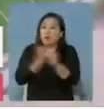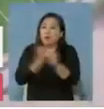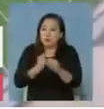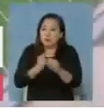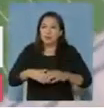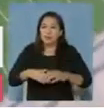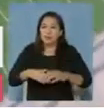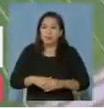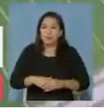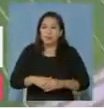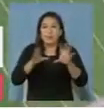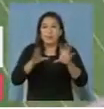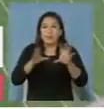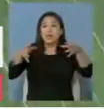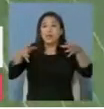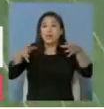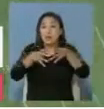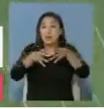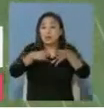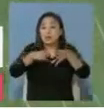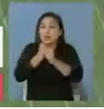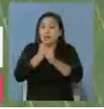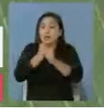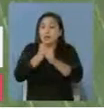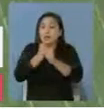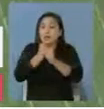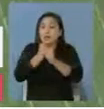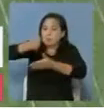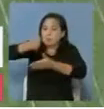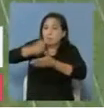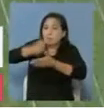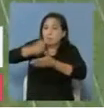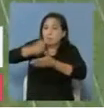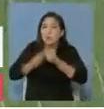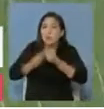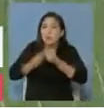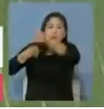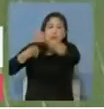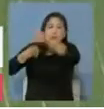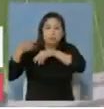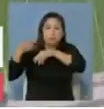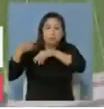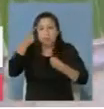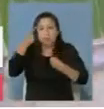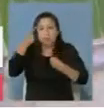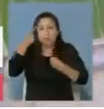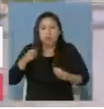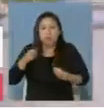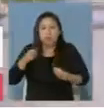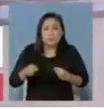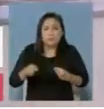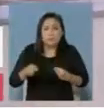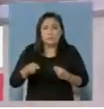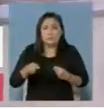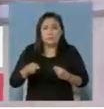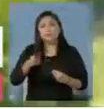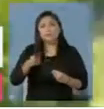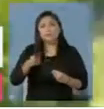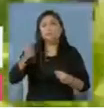cámara viene realizando todo tipo de esfuerzos y gestiones precisamente porque es